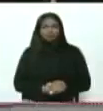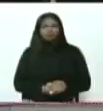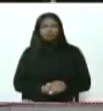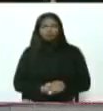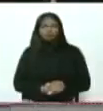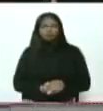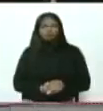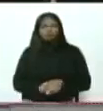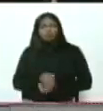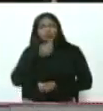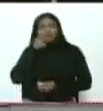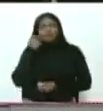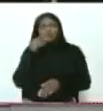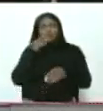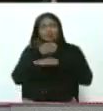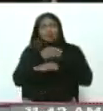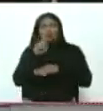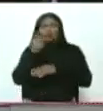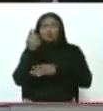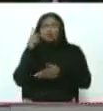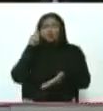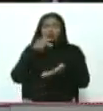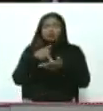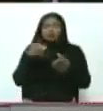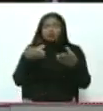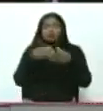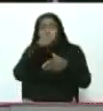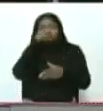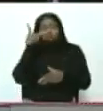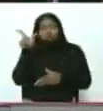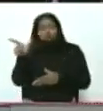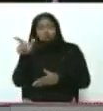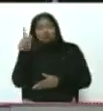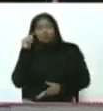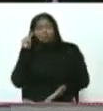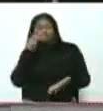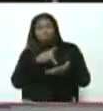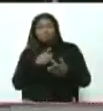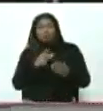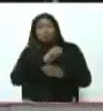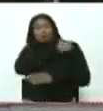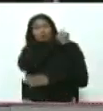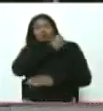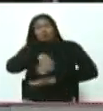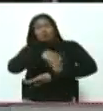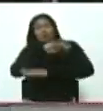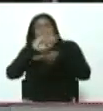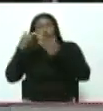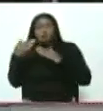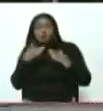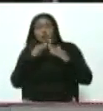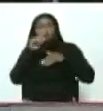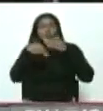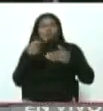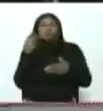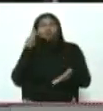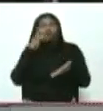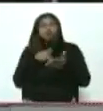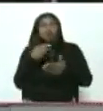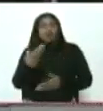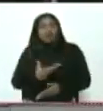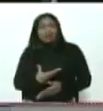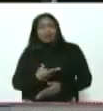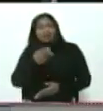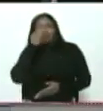¿Quién debe ir? El primero que debe estar es el partido, los jefes de calle, los jefes de comunidad. Después se presenta el alcalde,